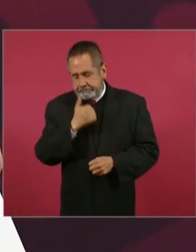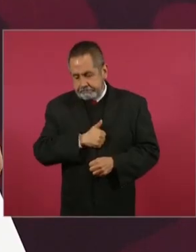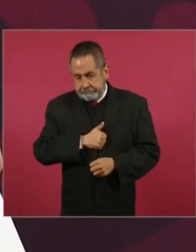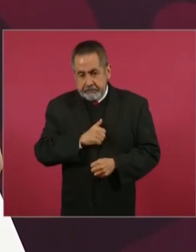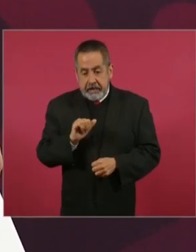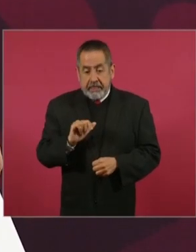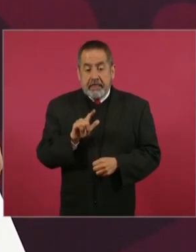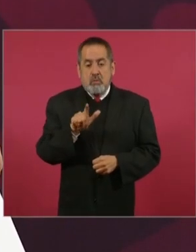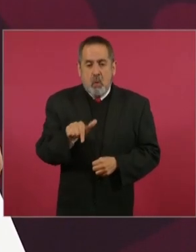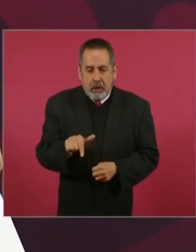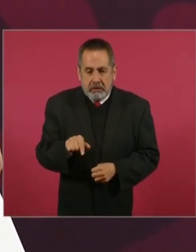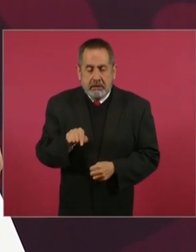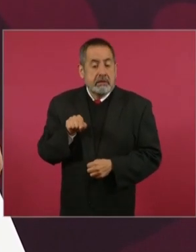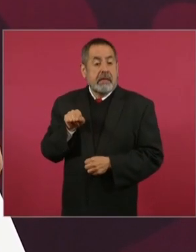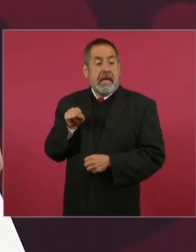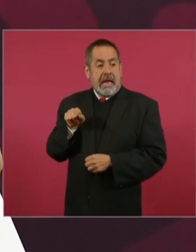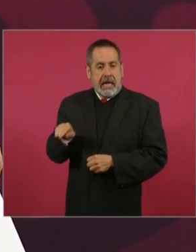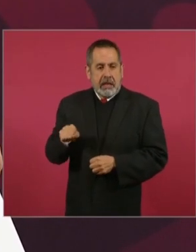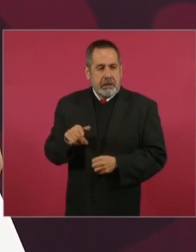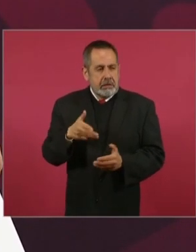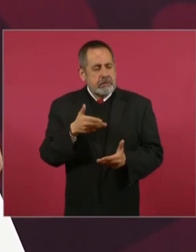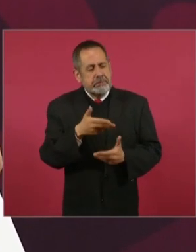para congraciarse